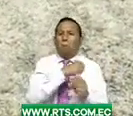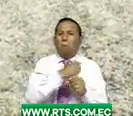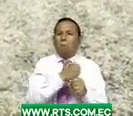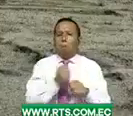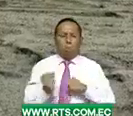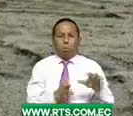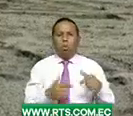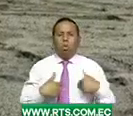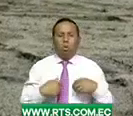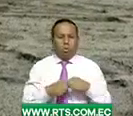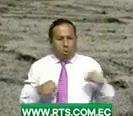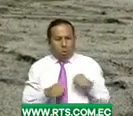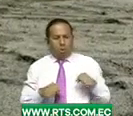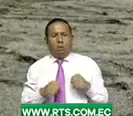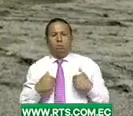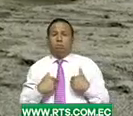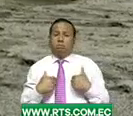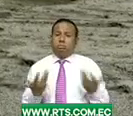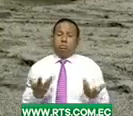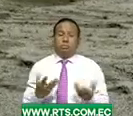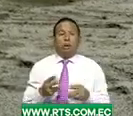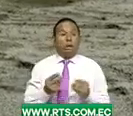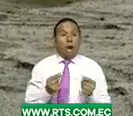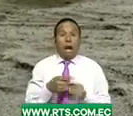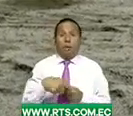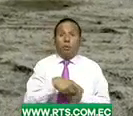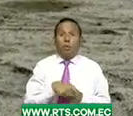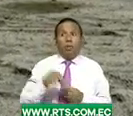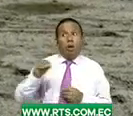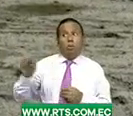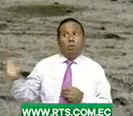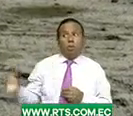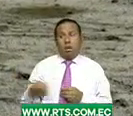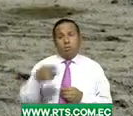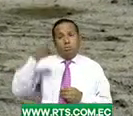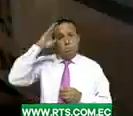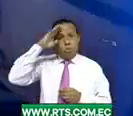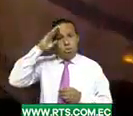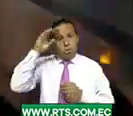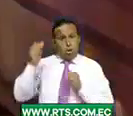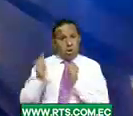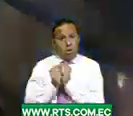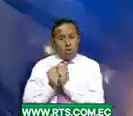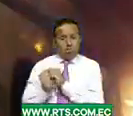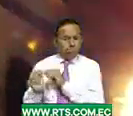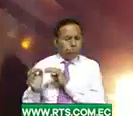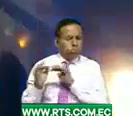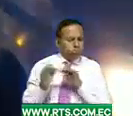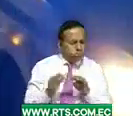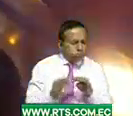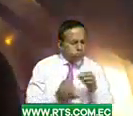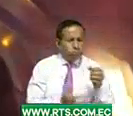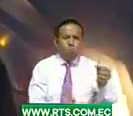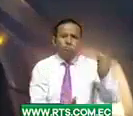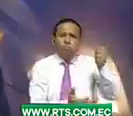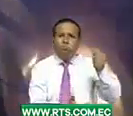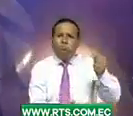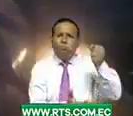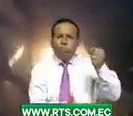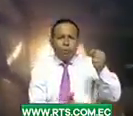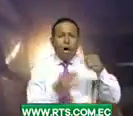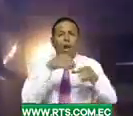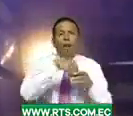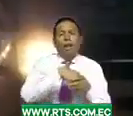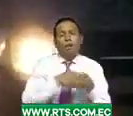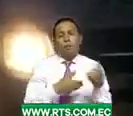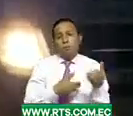asusté. Inmediatamente dieron aviso a las autoridades municipales, que llegaron con la policía a retirar la funda con el cuerpo en su interior